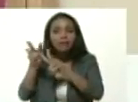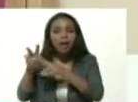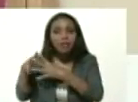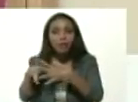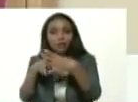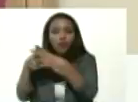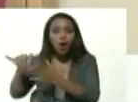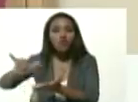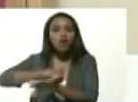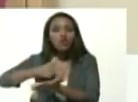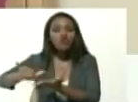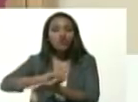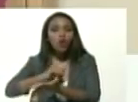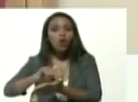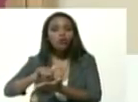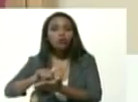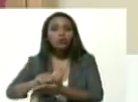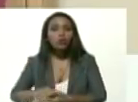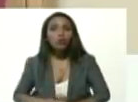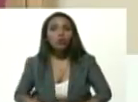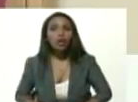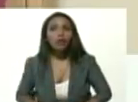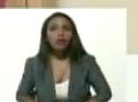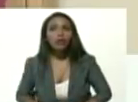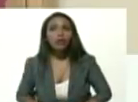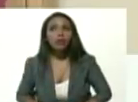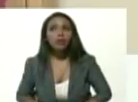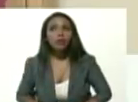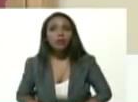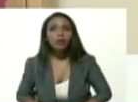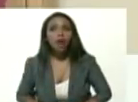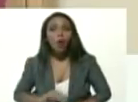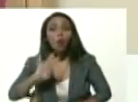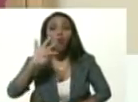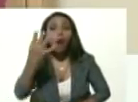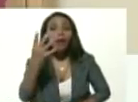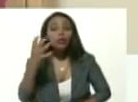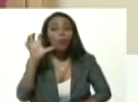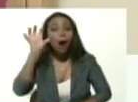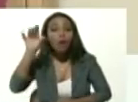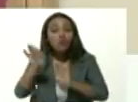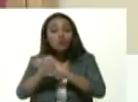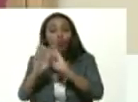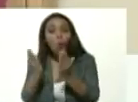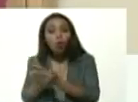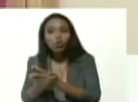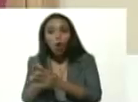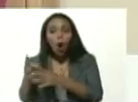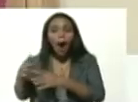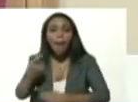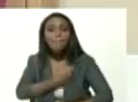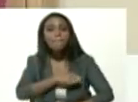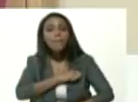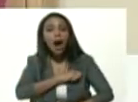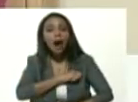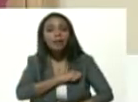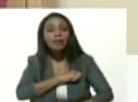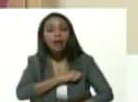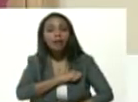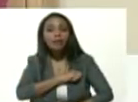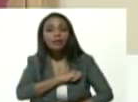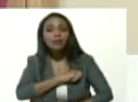Nueva York, California. El cuarto país del mundo es España, la madre patria, nuestra hermana